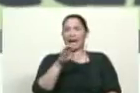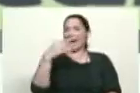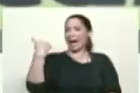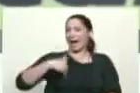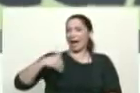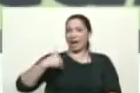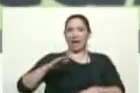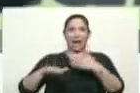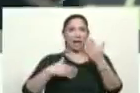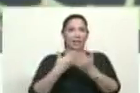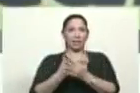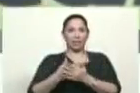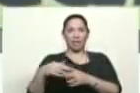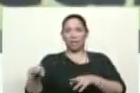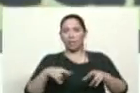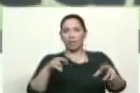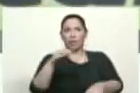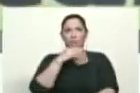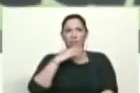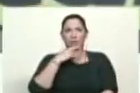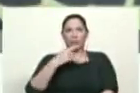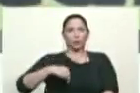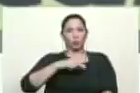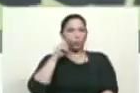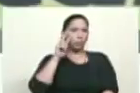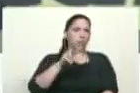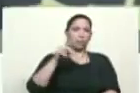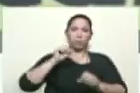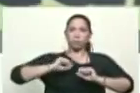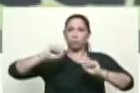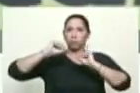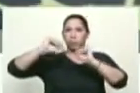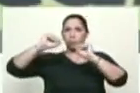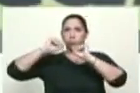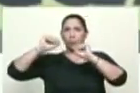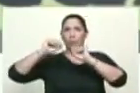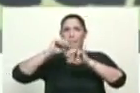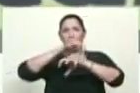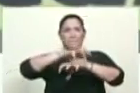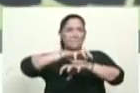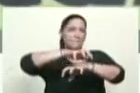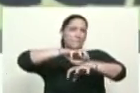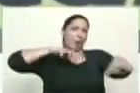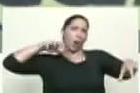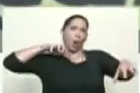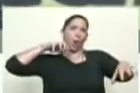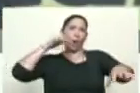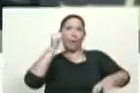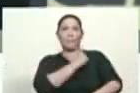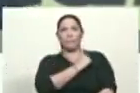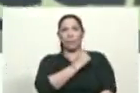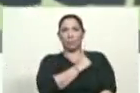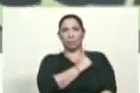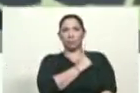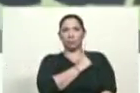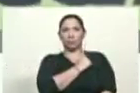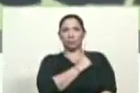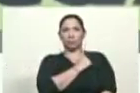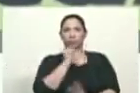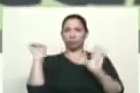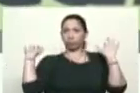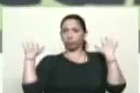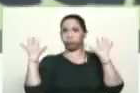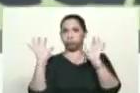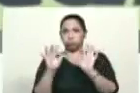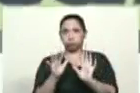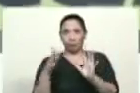el río Bravo, veremos movilizaciones de miles y miles y miles de compatriotas que vendrán